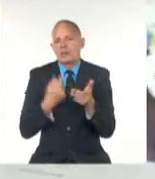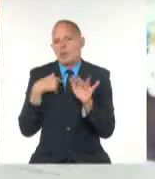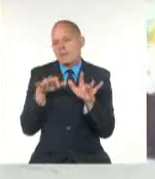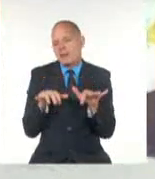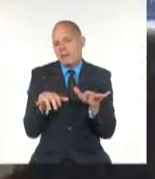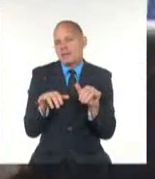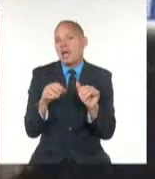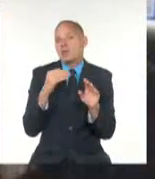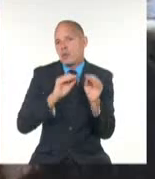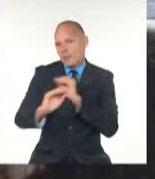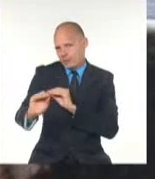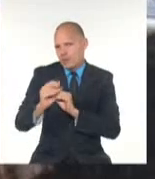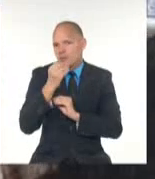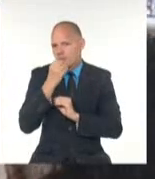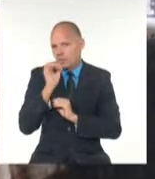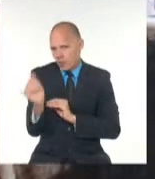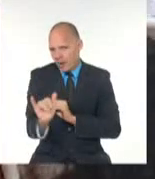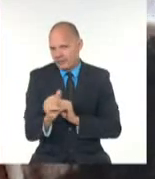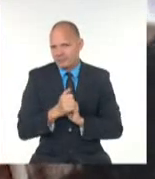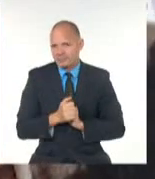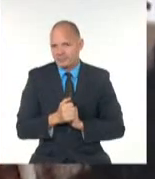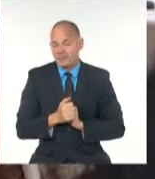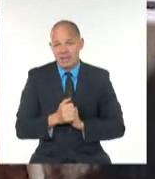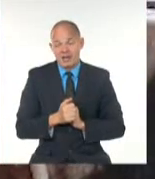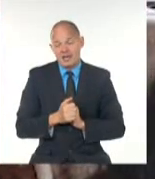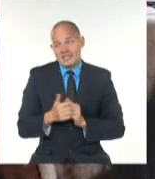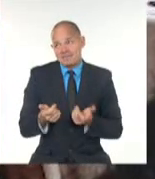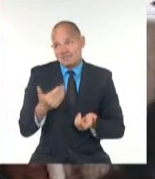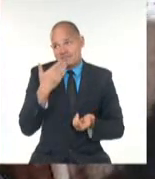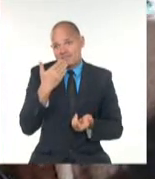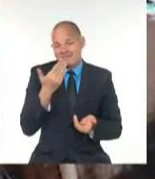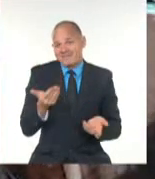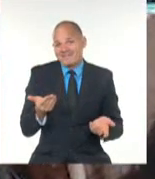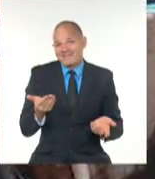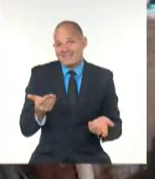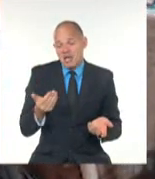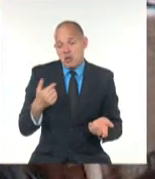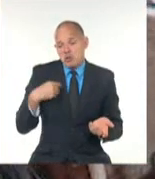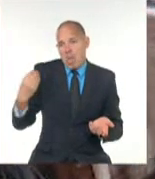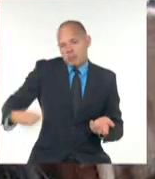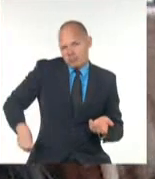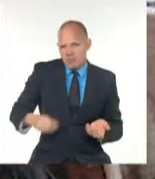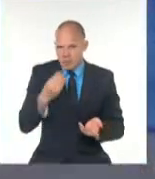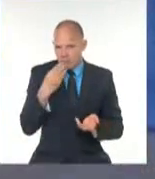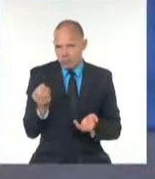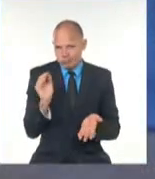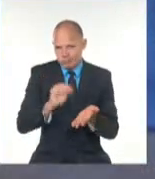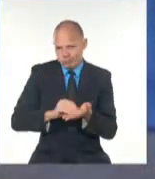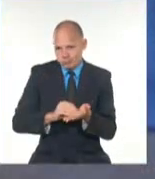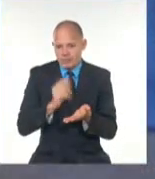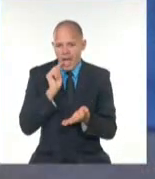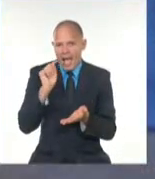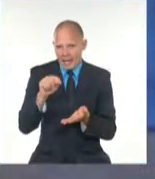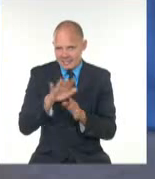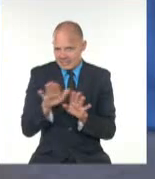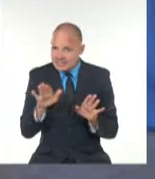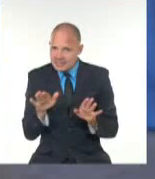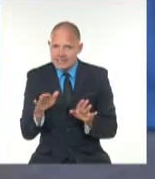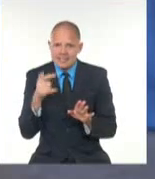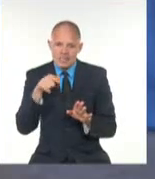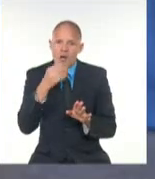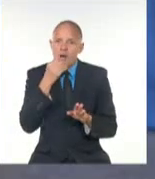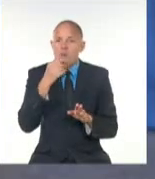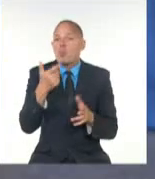la asociación. Para mí es una oportunidad poder entrar a este universo de que